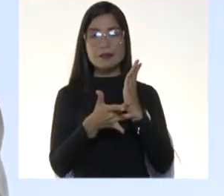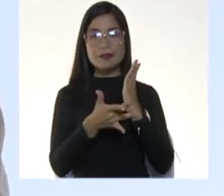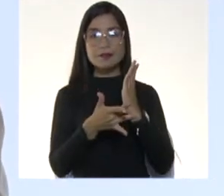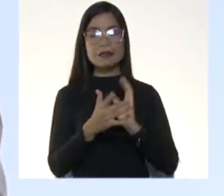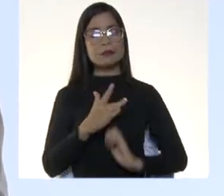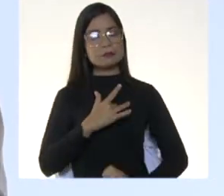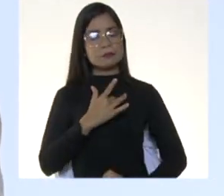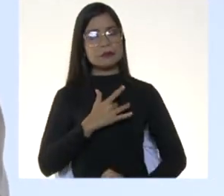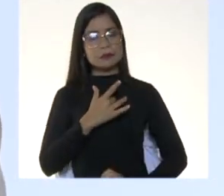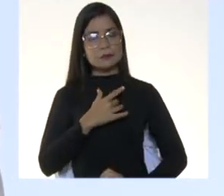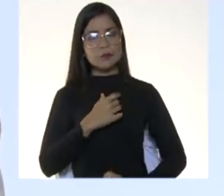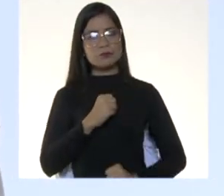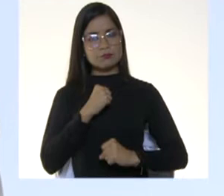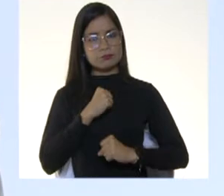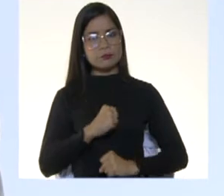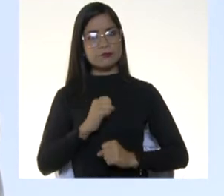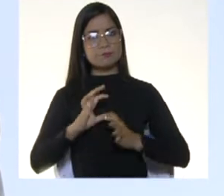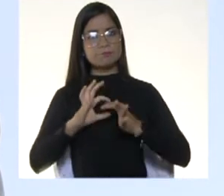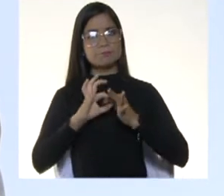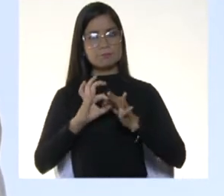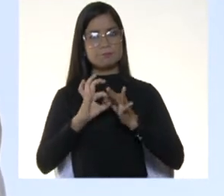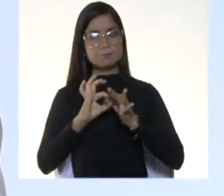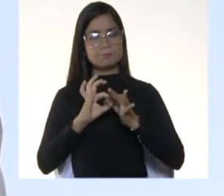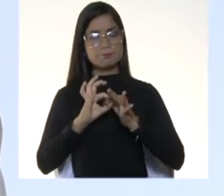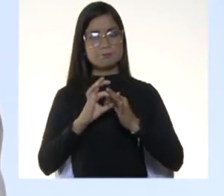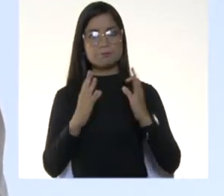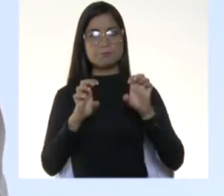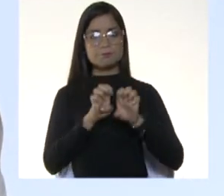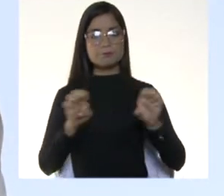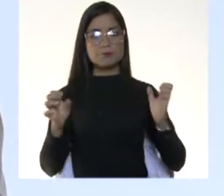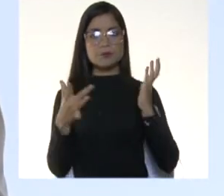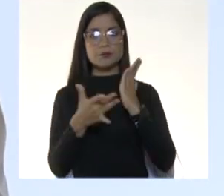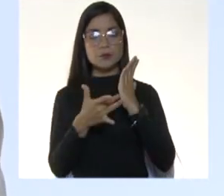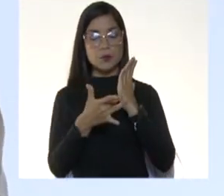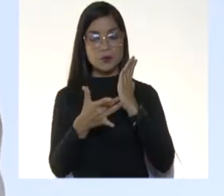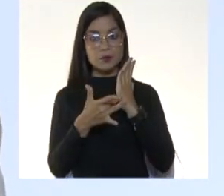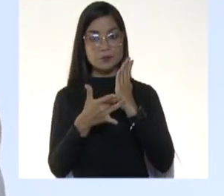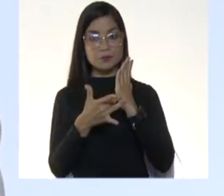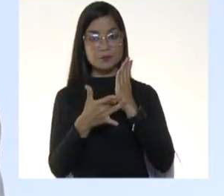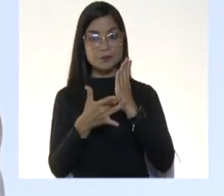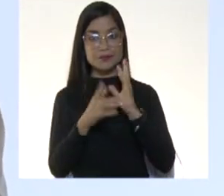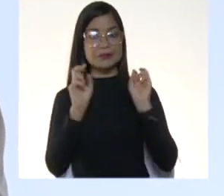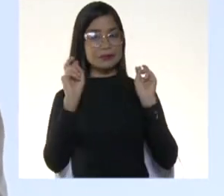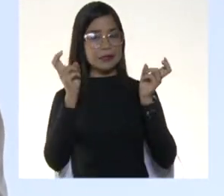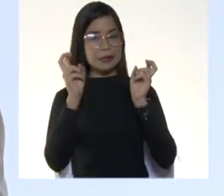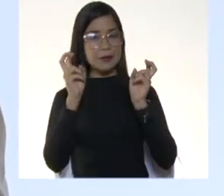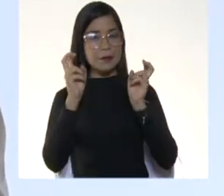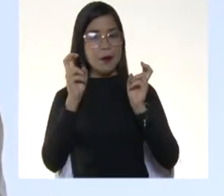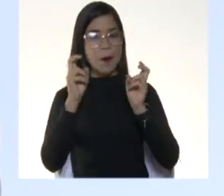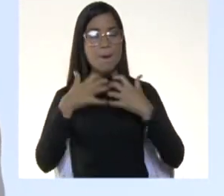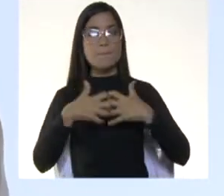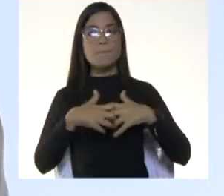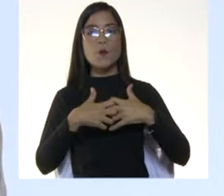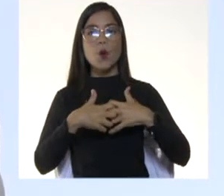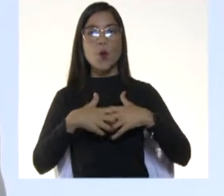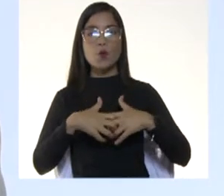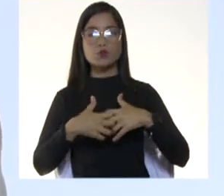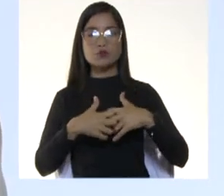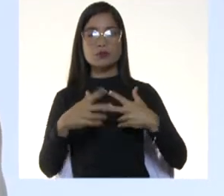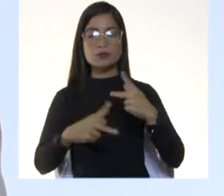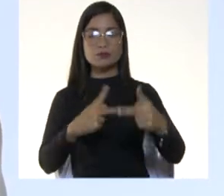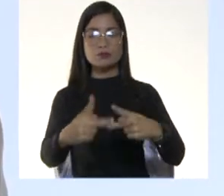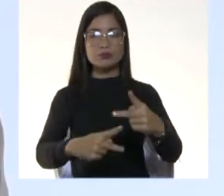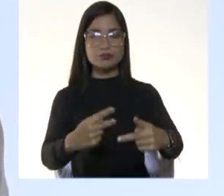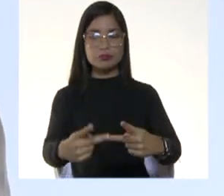profundamente apegados y relacionados con lo que es la educación técnica y lo que es el elemento productivo en función de esos motores que se